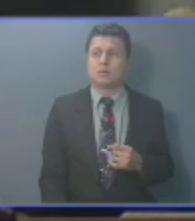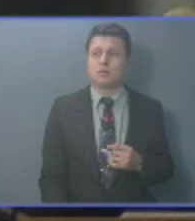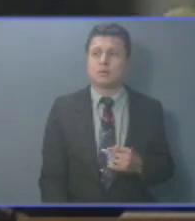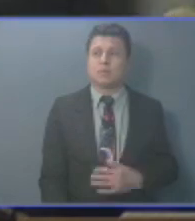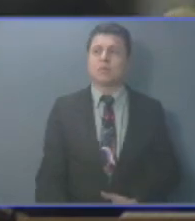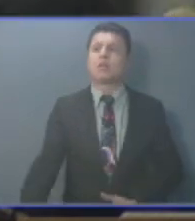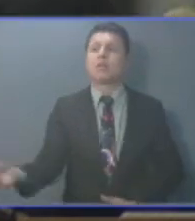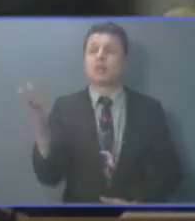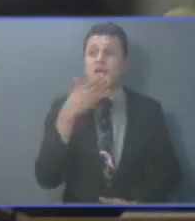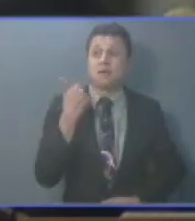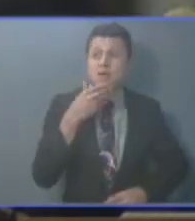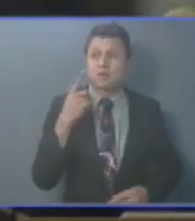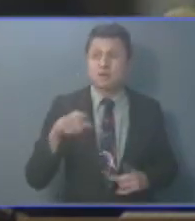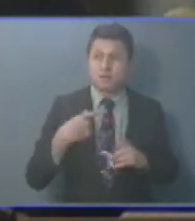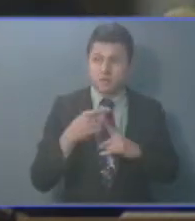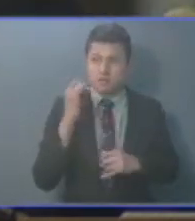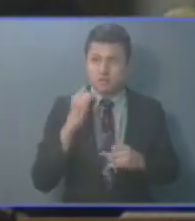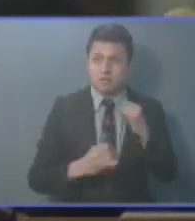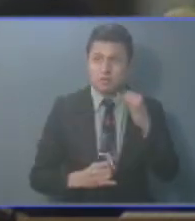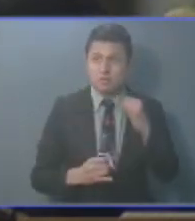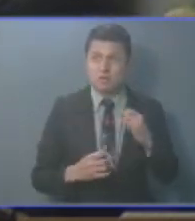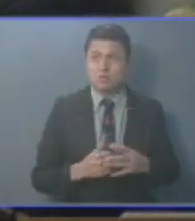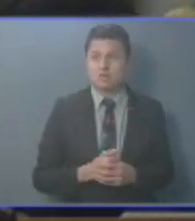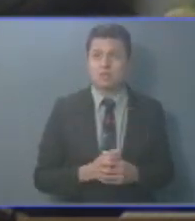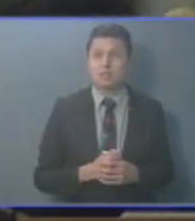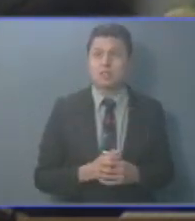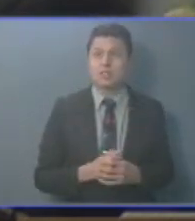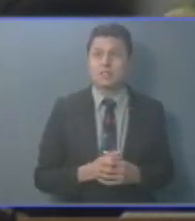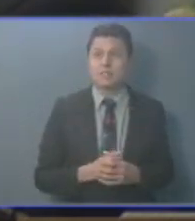El resultado de todo esto al final,